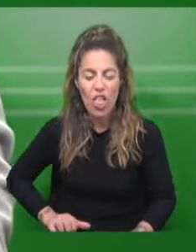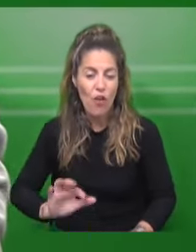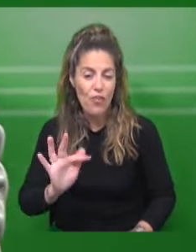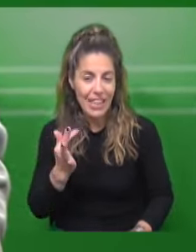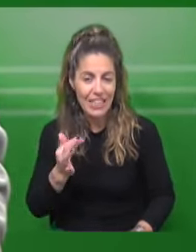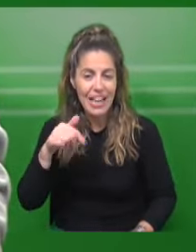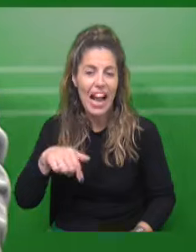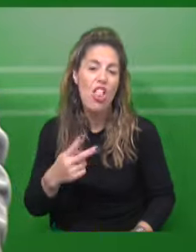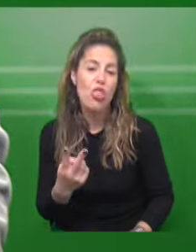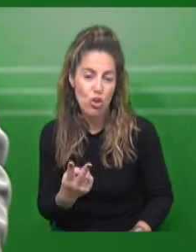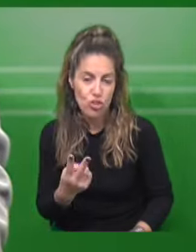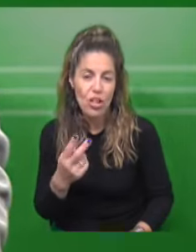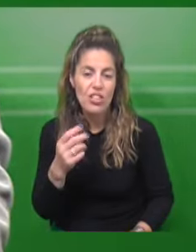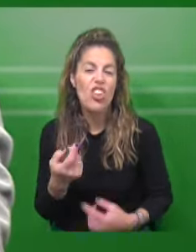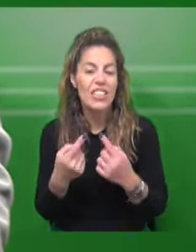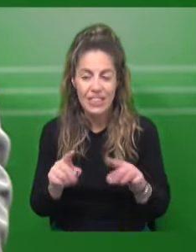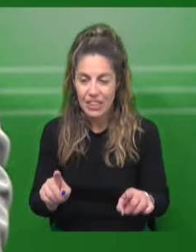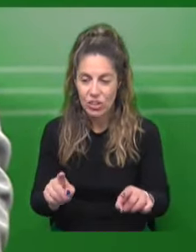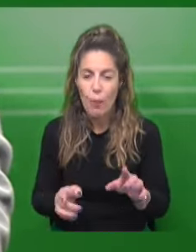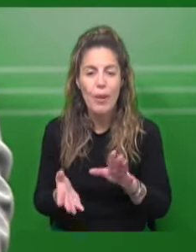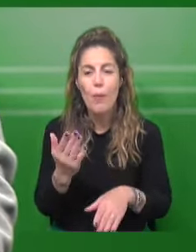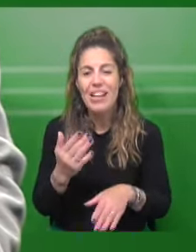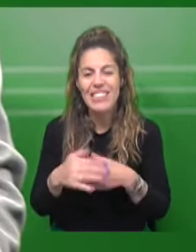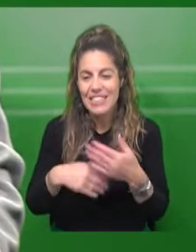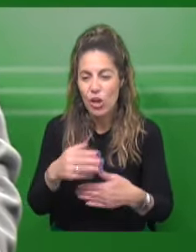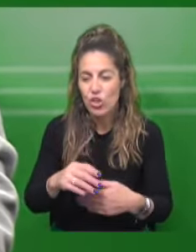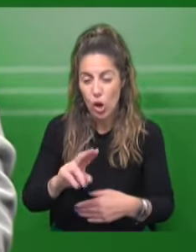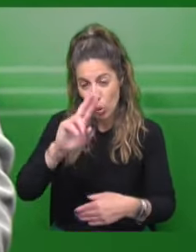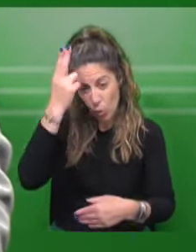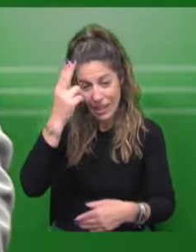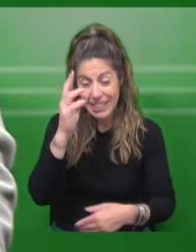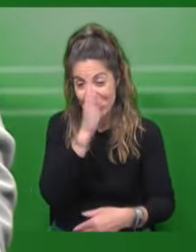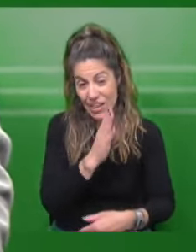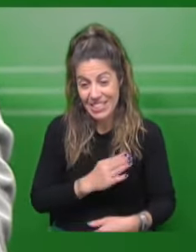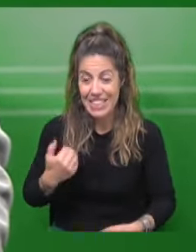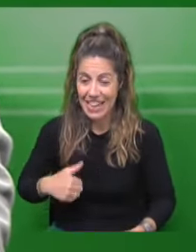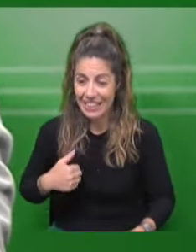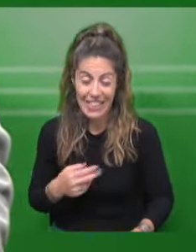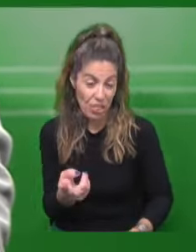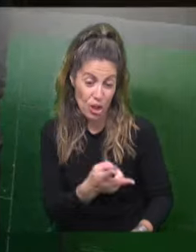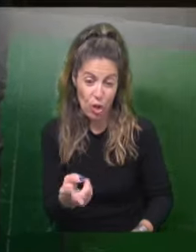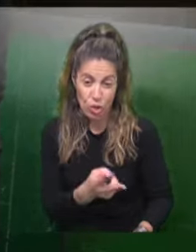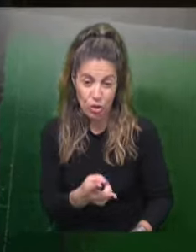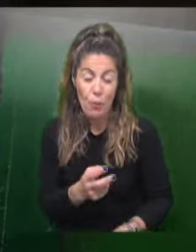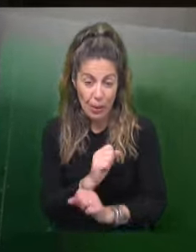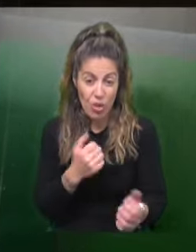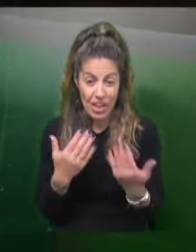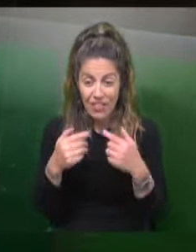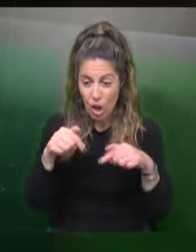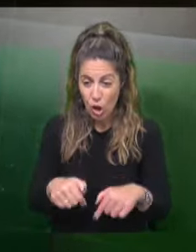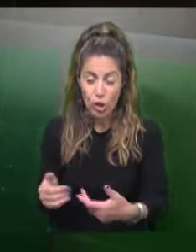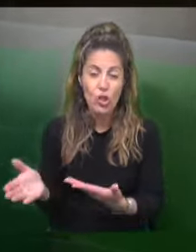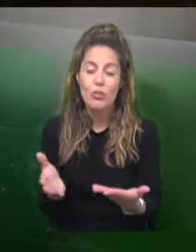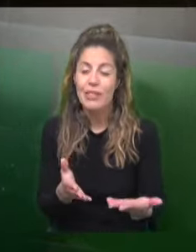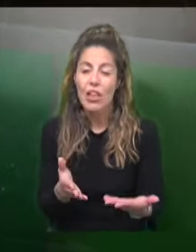dos son distintos pero tienen un carácter mucho más desarrollado que Uruguay Argentina y Brasil de los dos casos van a poder hablar hoy con con los